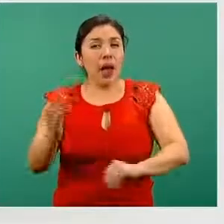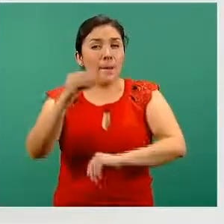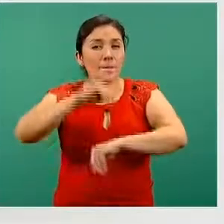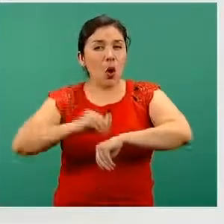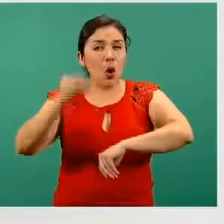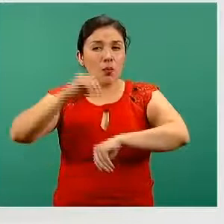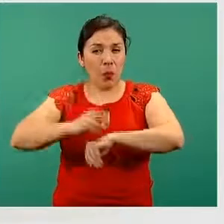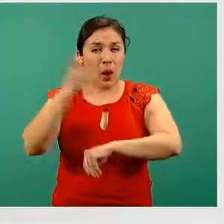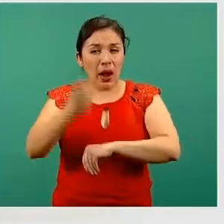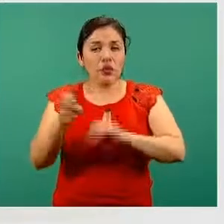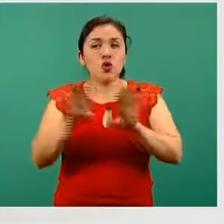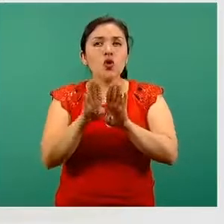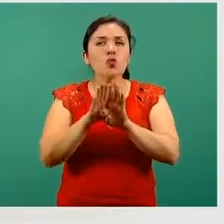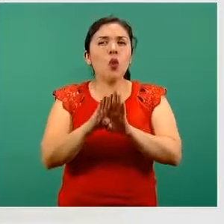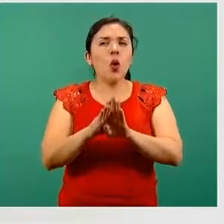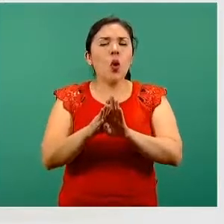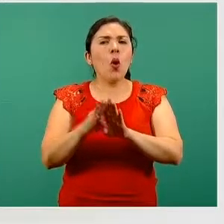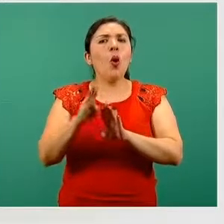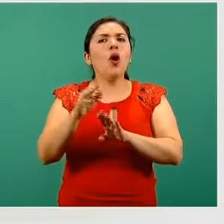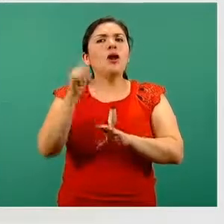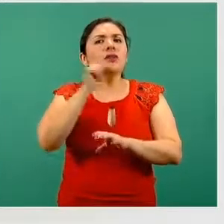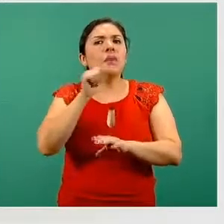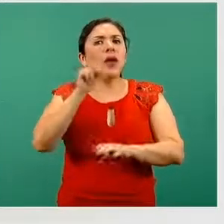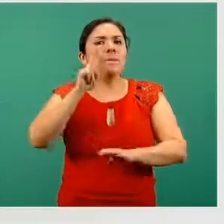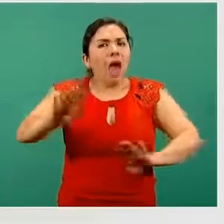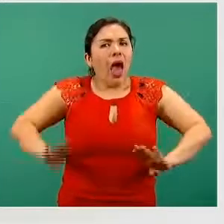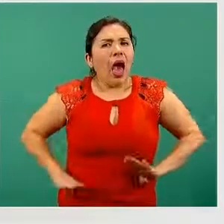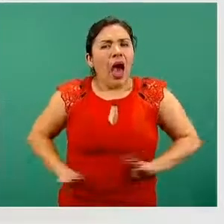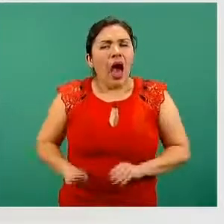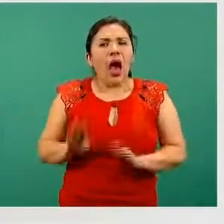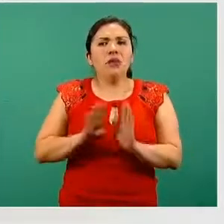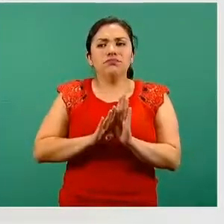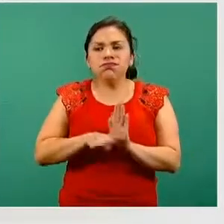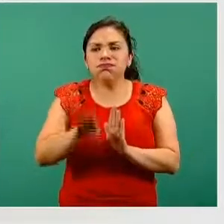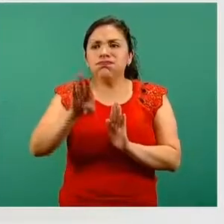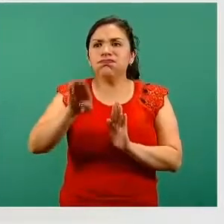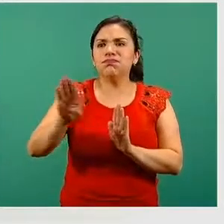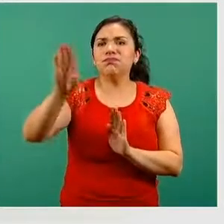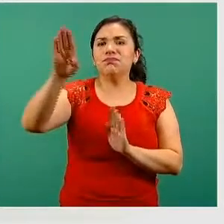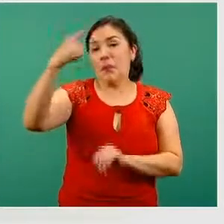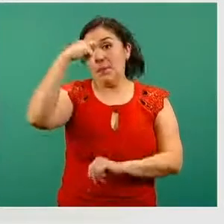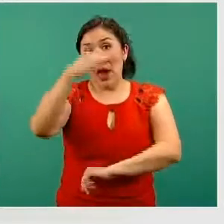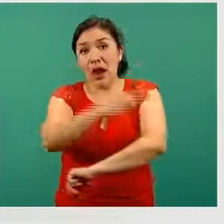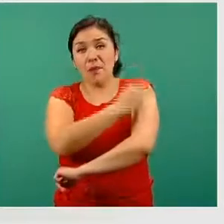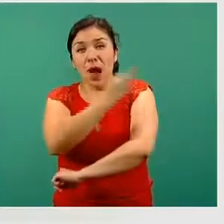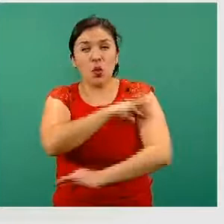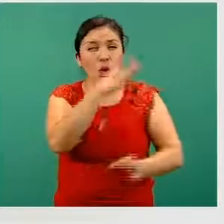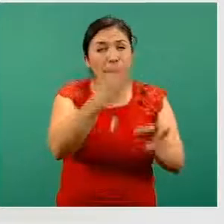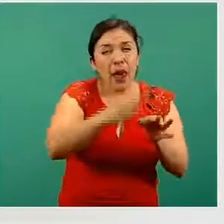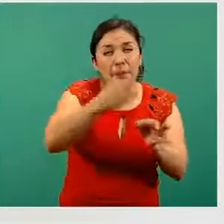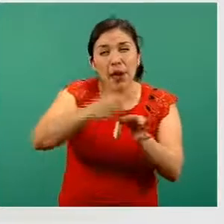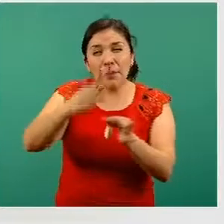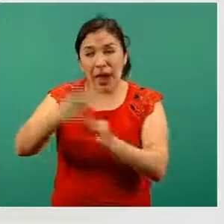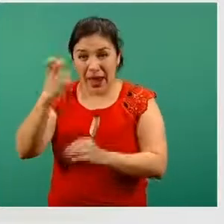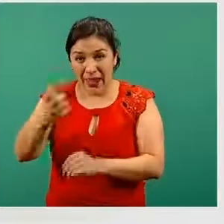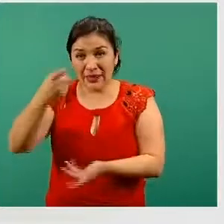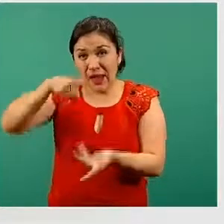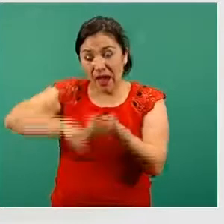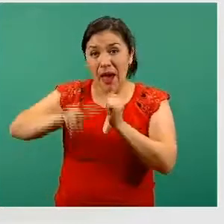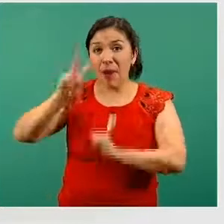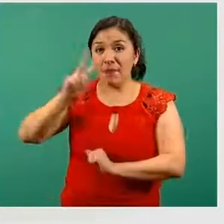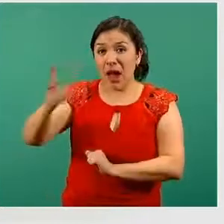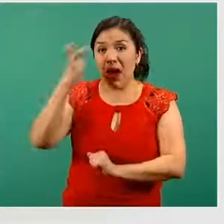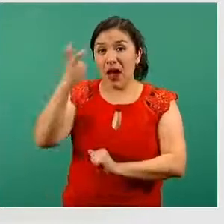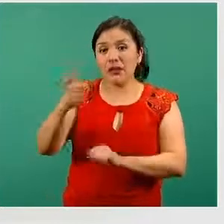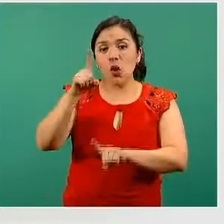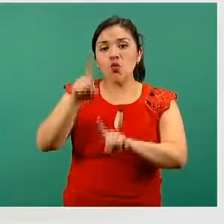poco cómo se va comportando la velocidad y la intensidad de la vacunación, que está precisamente representada